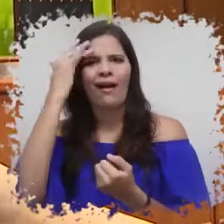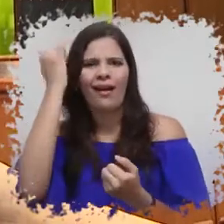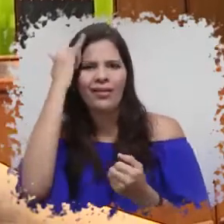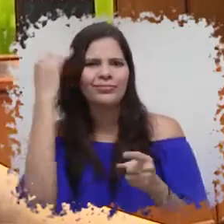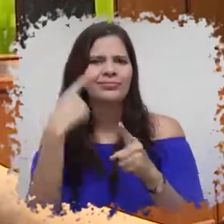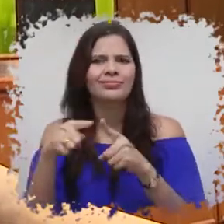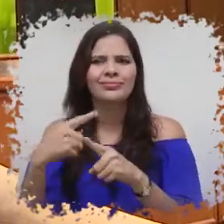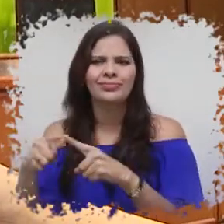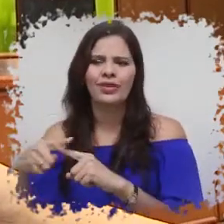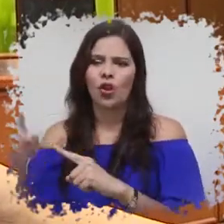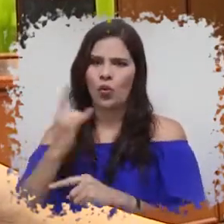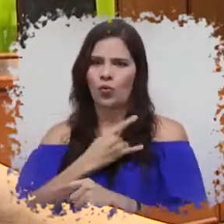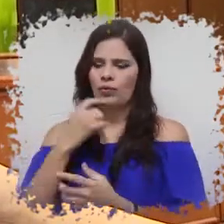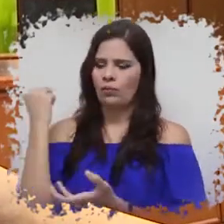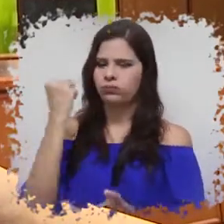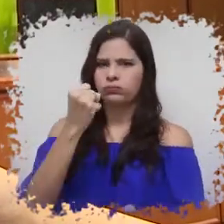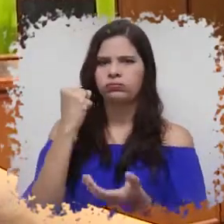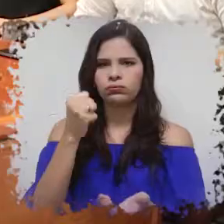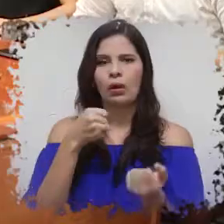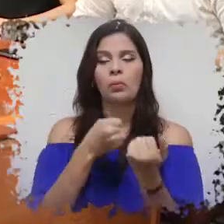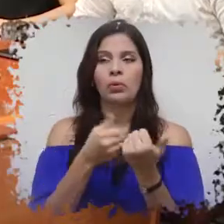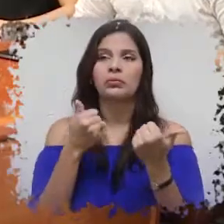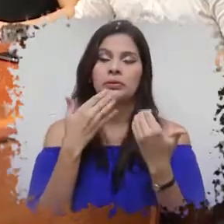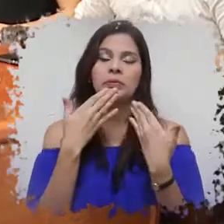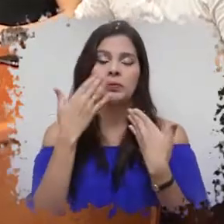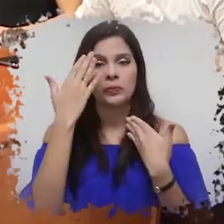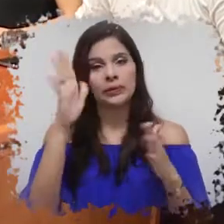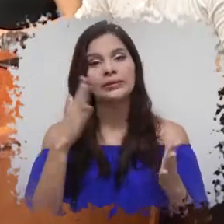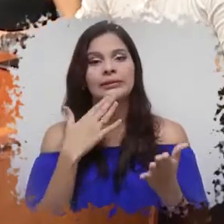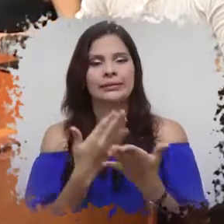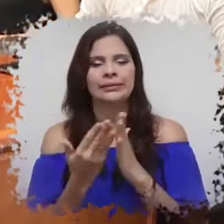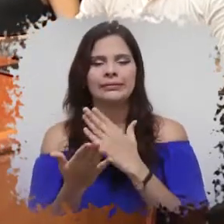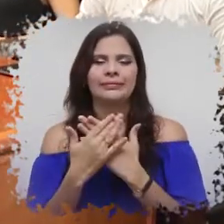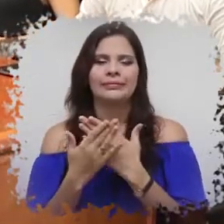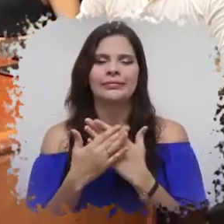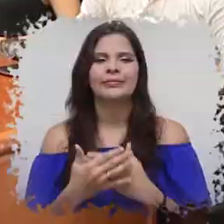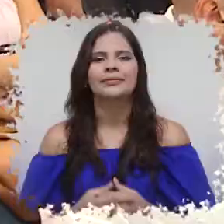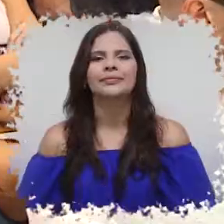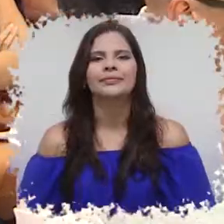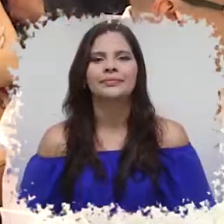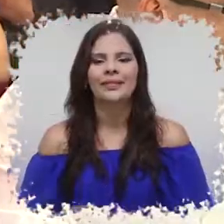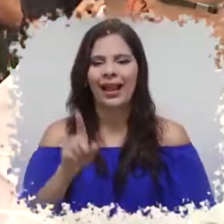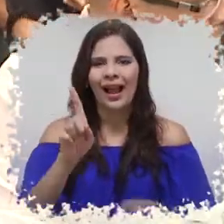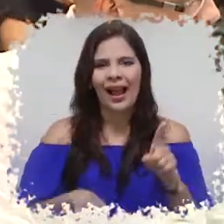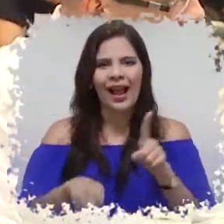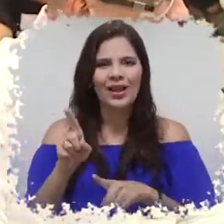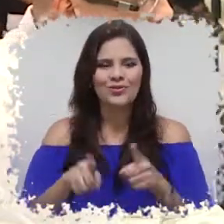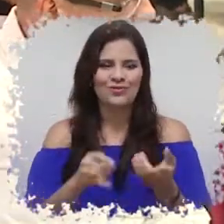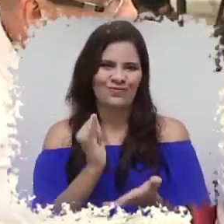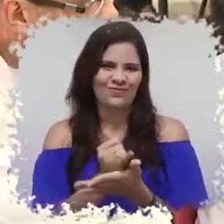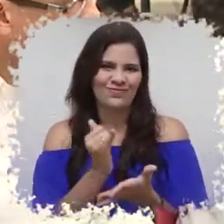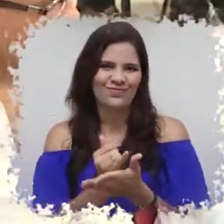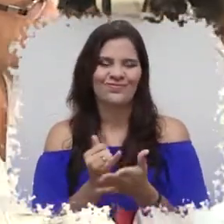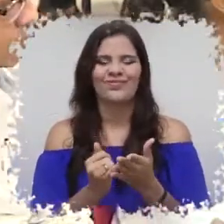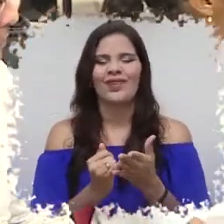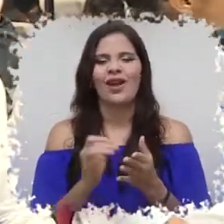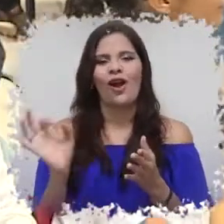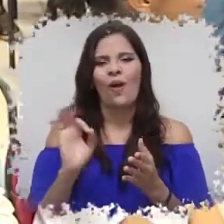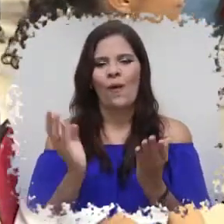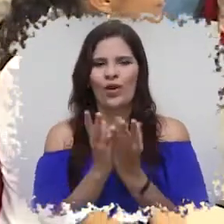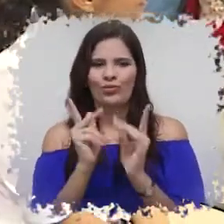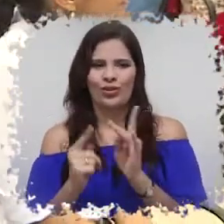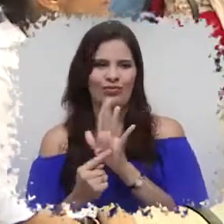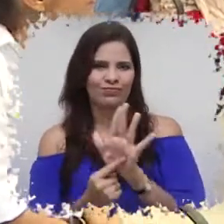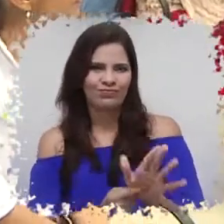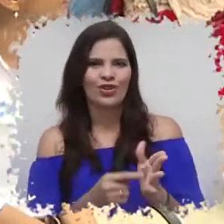académico y todas las inversiones que actualmente se están haciendo. A las rendiciones de cuenta asistieron los consejeros de los programas y los representantes de los estudiantes ante